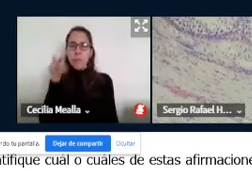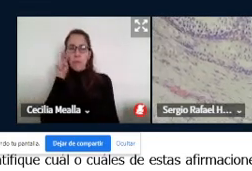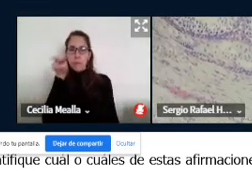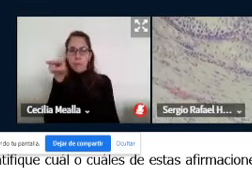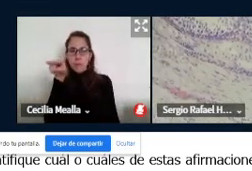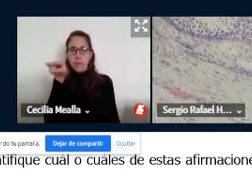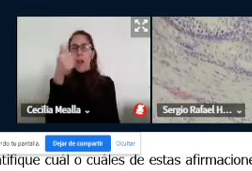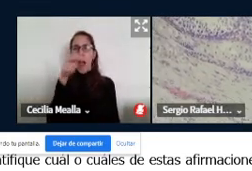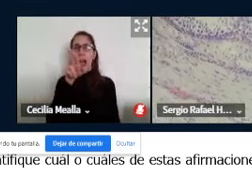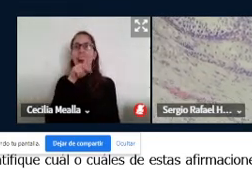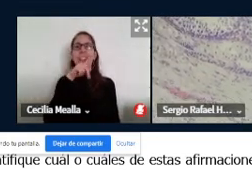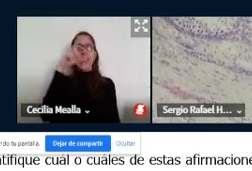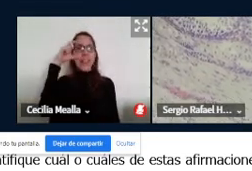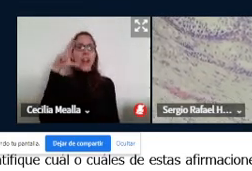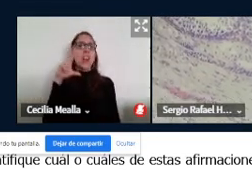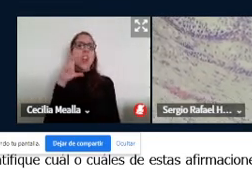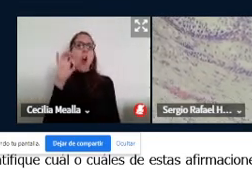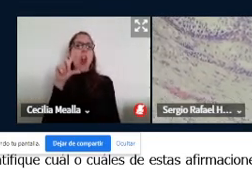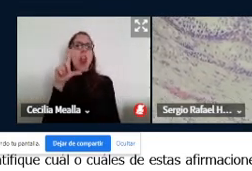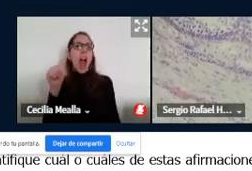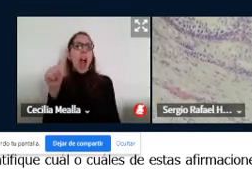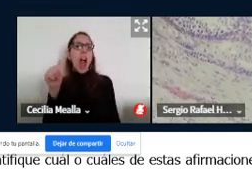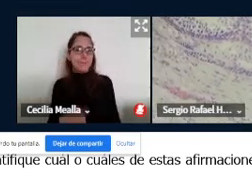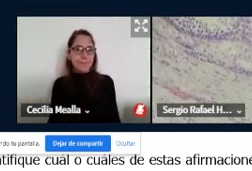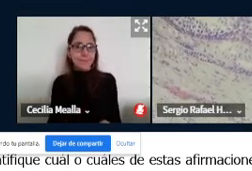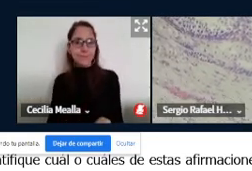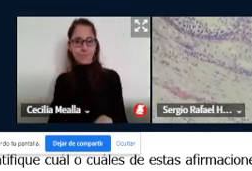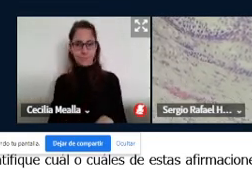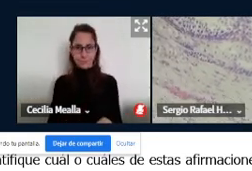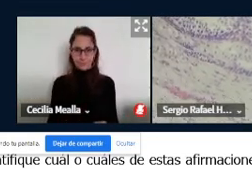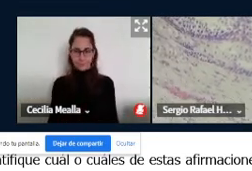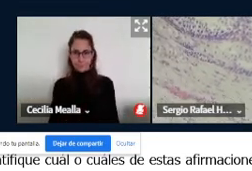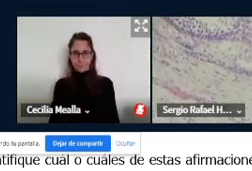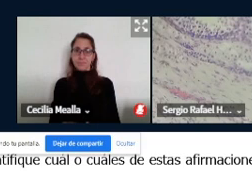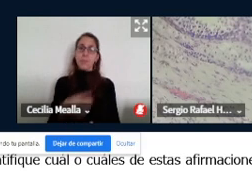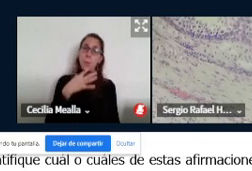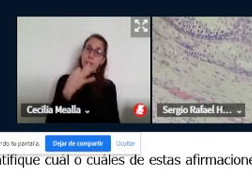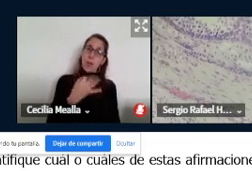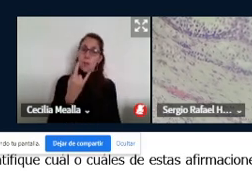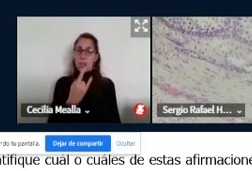una arteriola. ¿Verdadero o falso? En esta imagen.